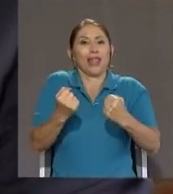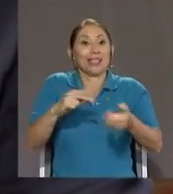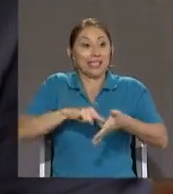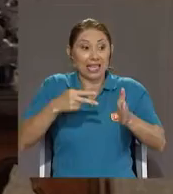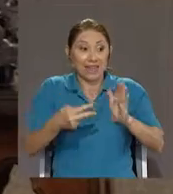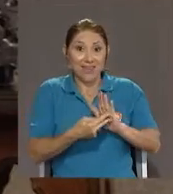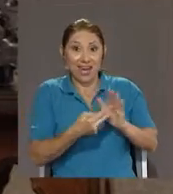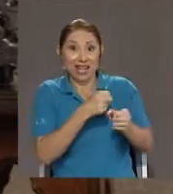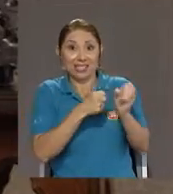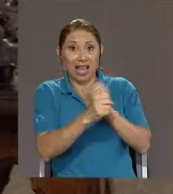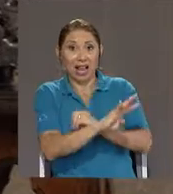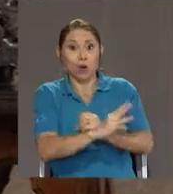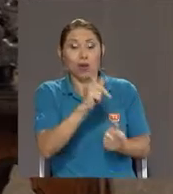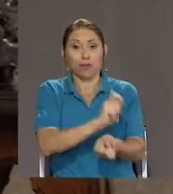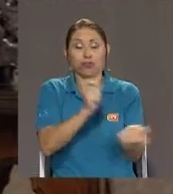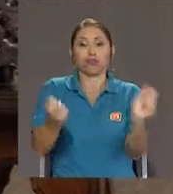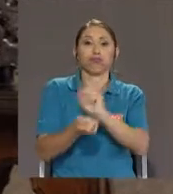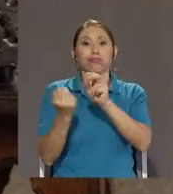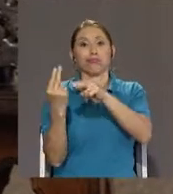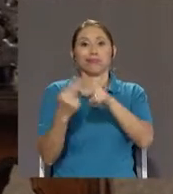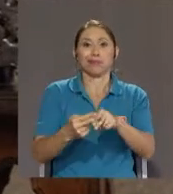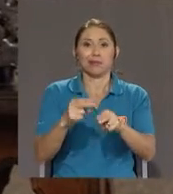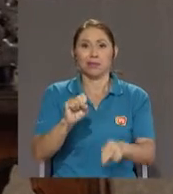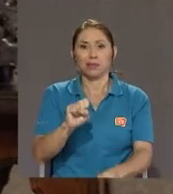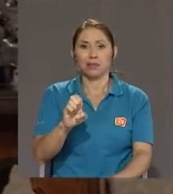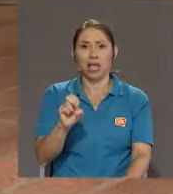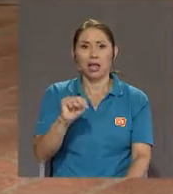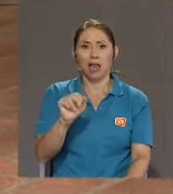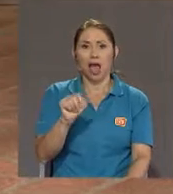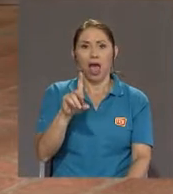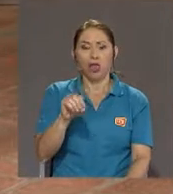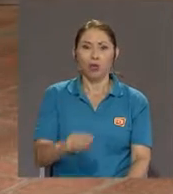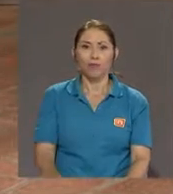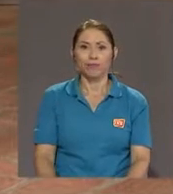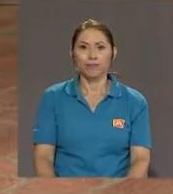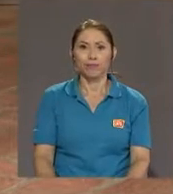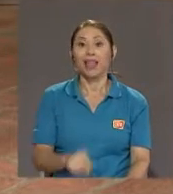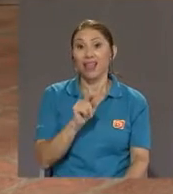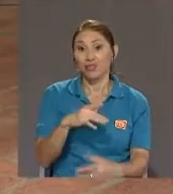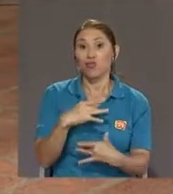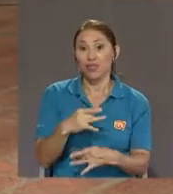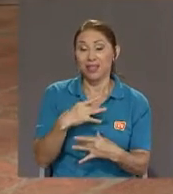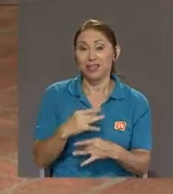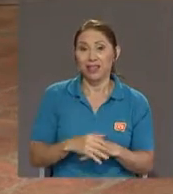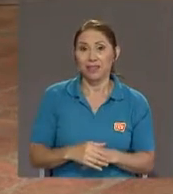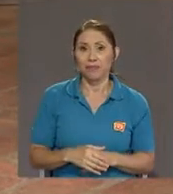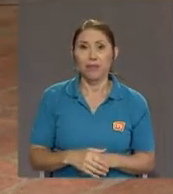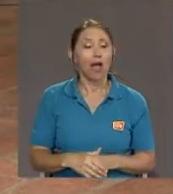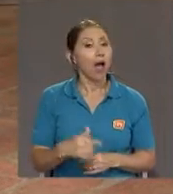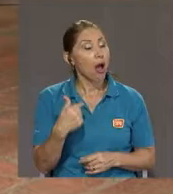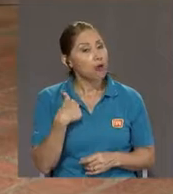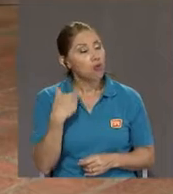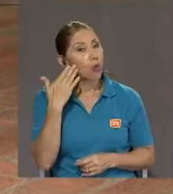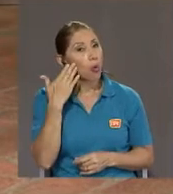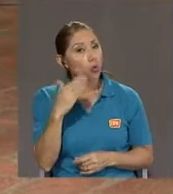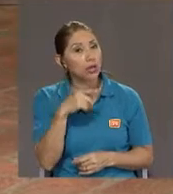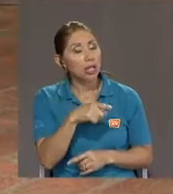Senado. Esa es una observación que me pareció interesante a la hora coincido, de replantear. No la conocía, pero me